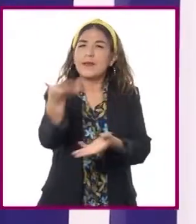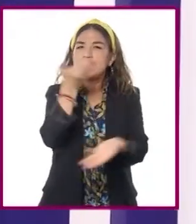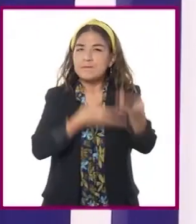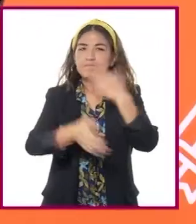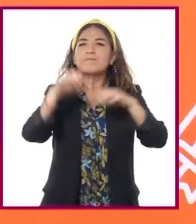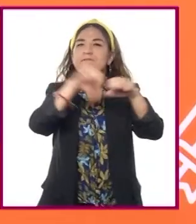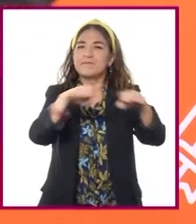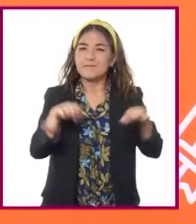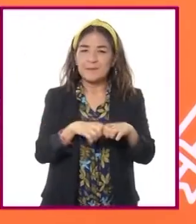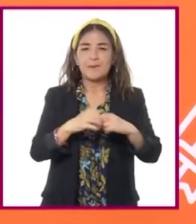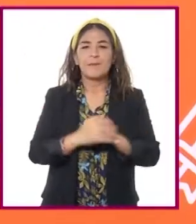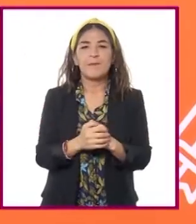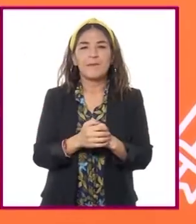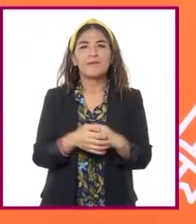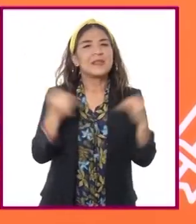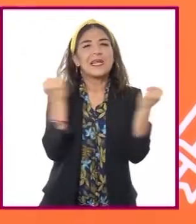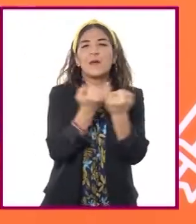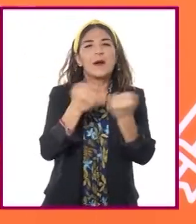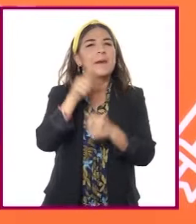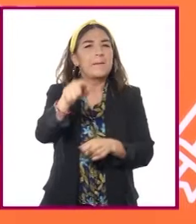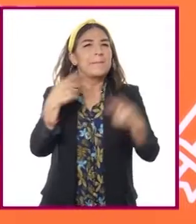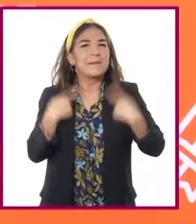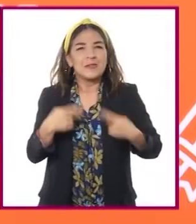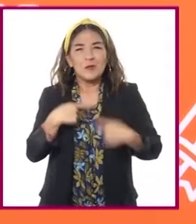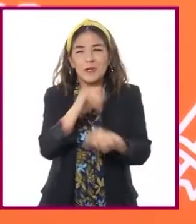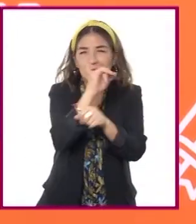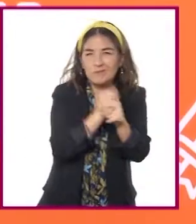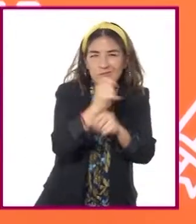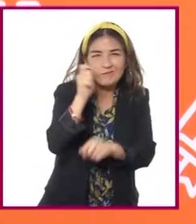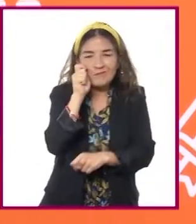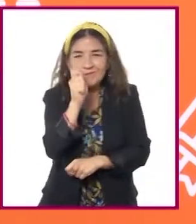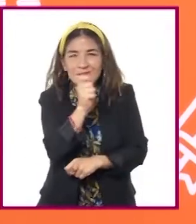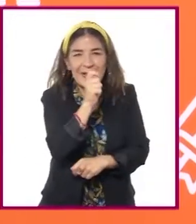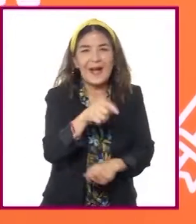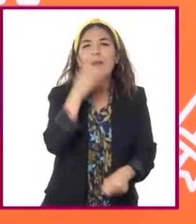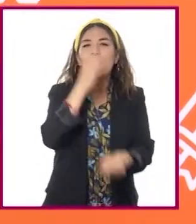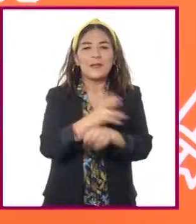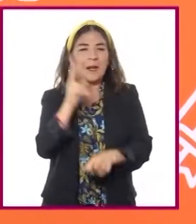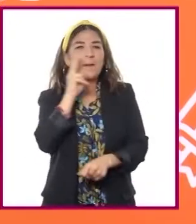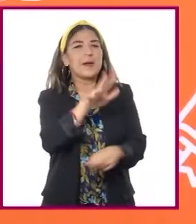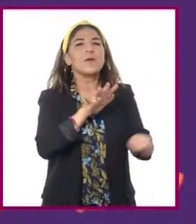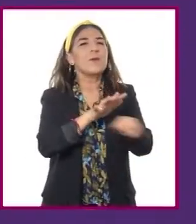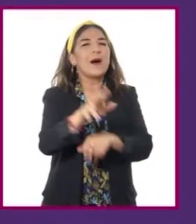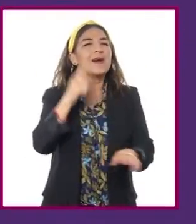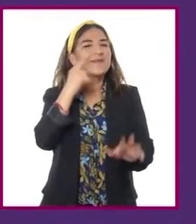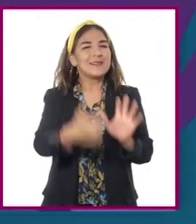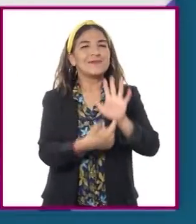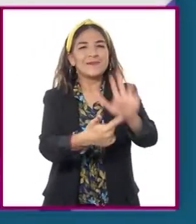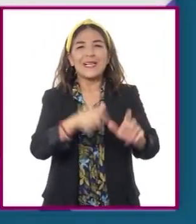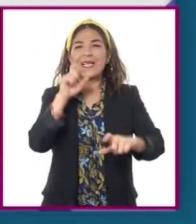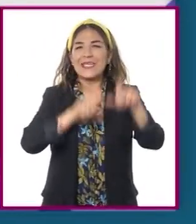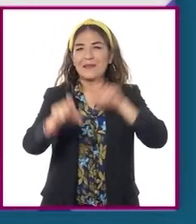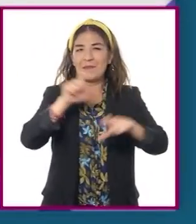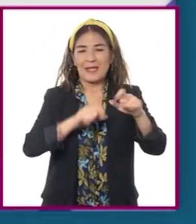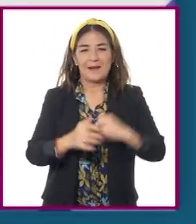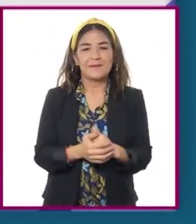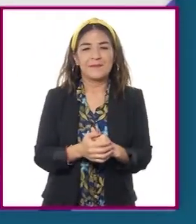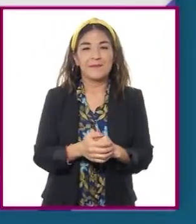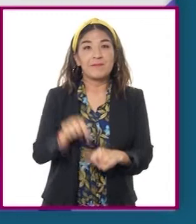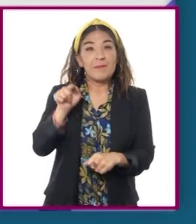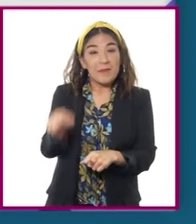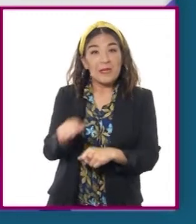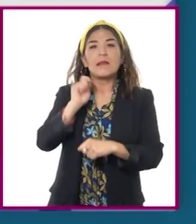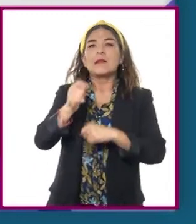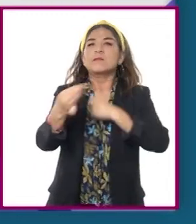colaborativa. Tal y como lo haría un detective, observemos las evidencias químicas. Este es